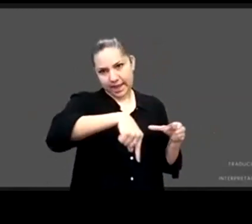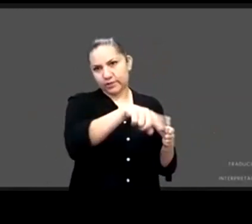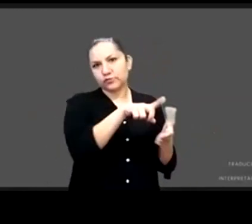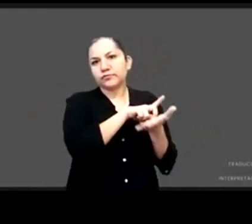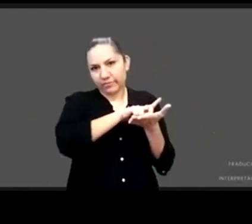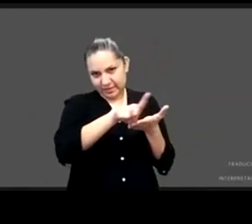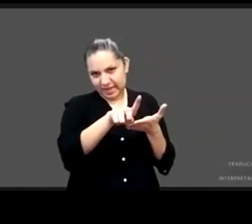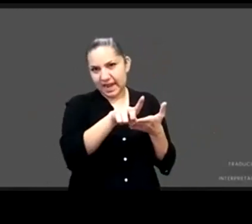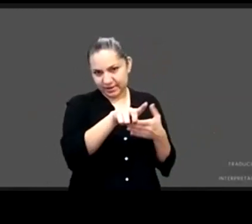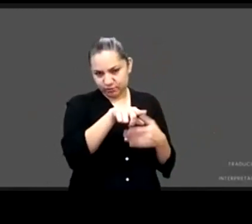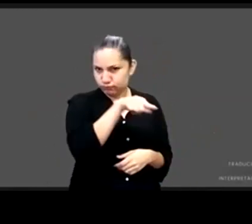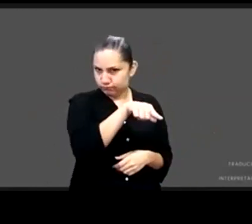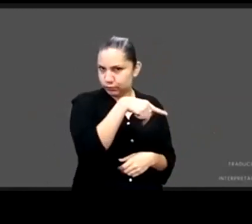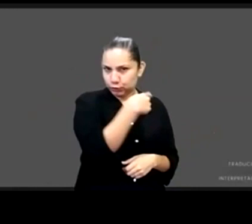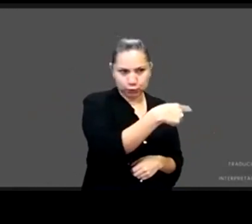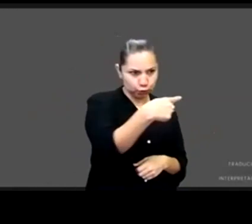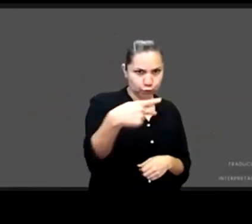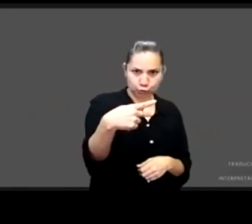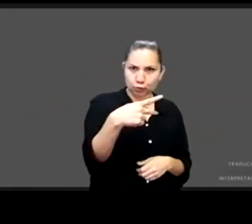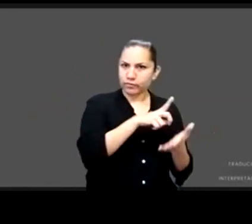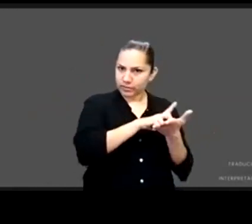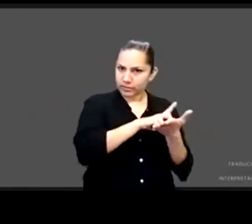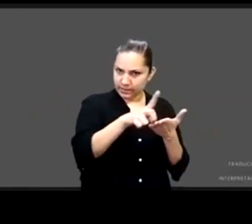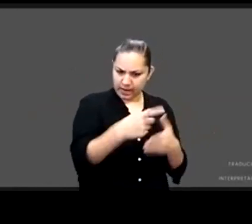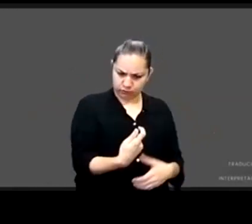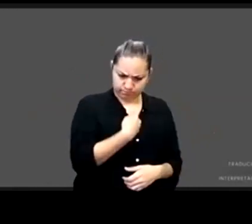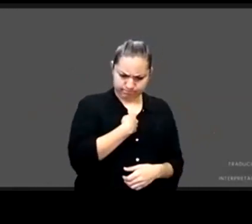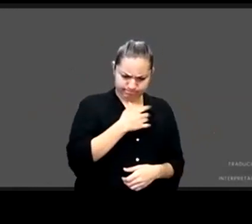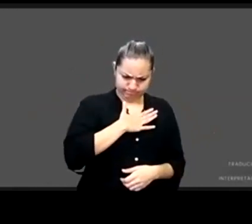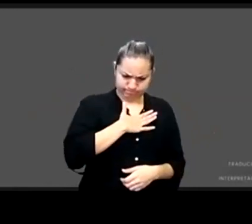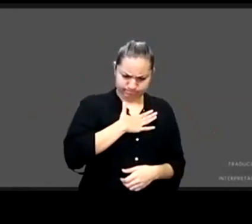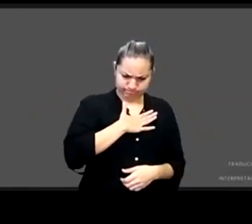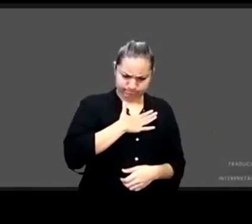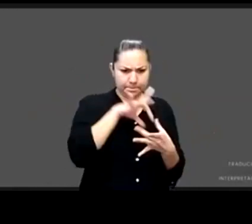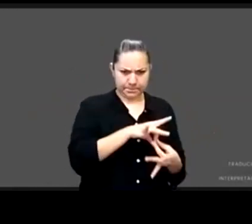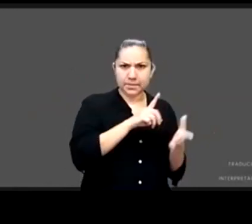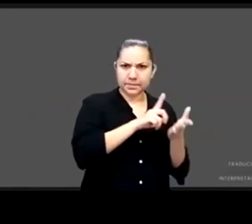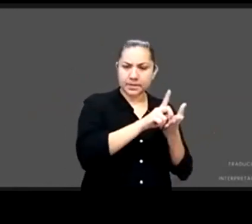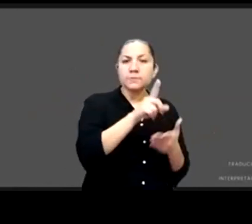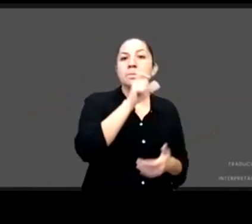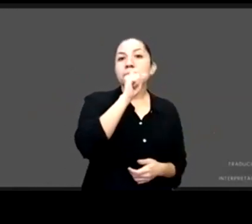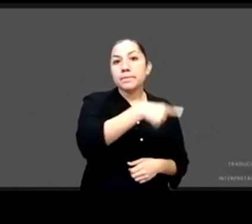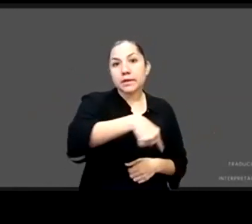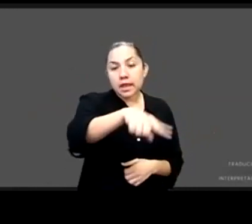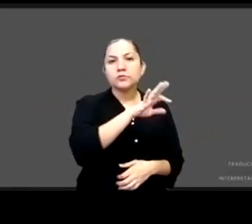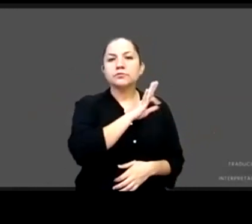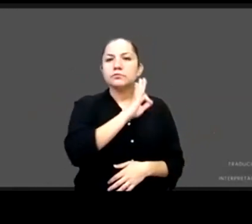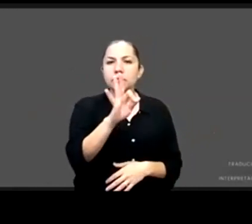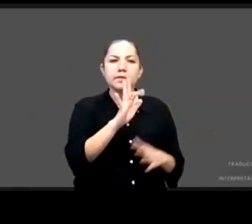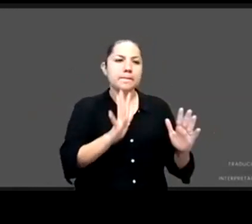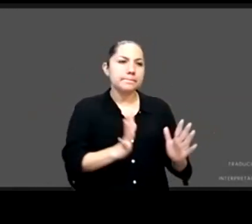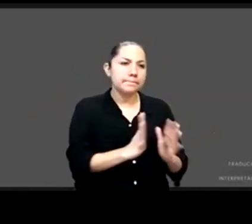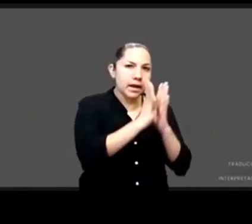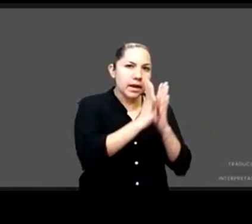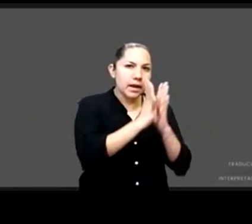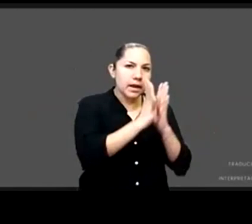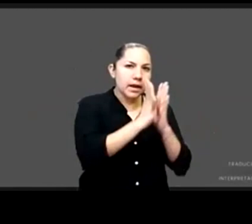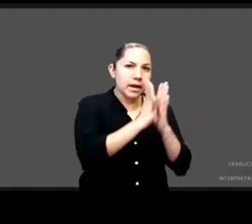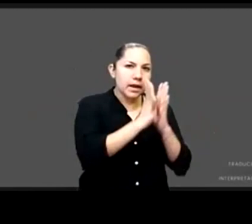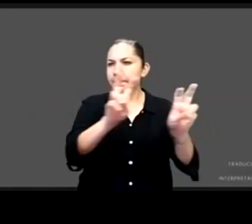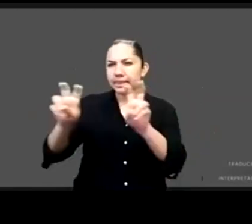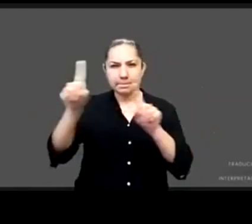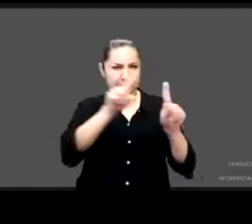agentes participantes de la vida social en cualquiera de sus dimensiones. En nuestro caso, la vida